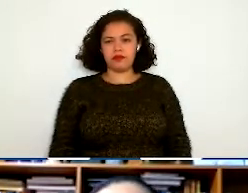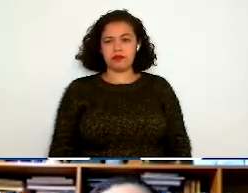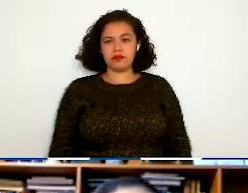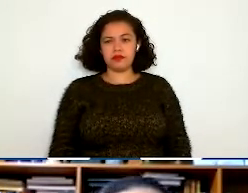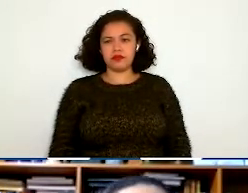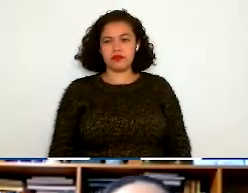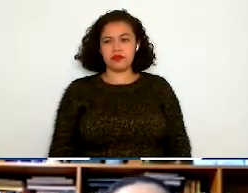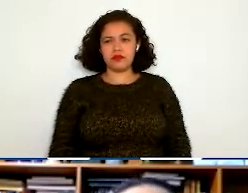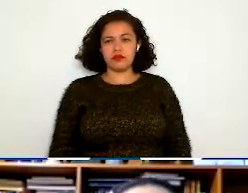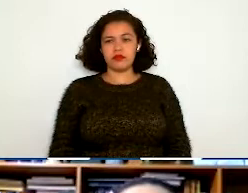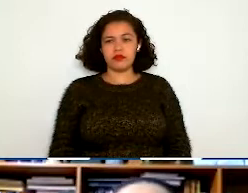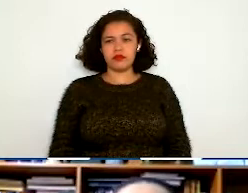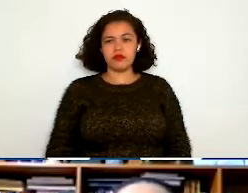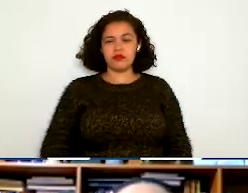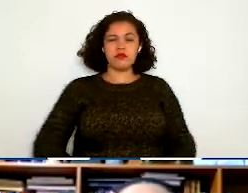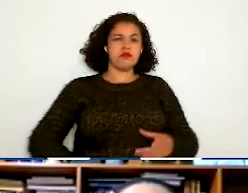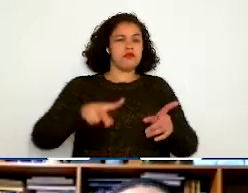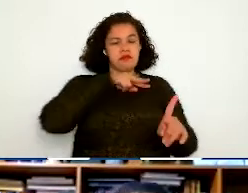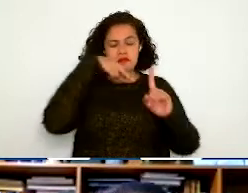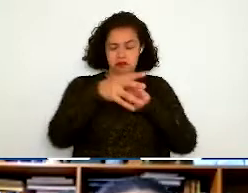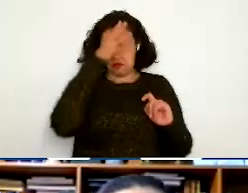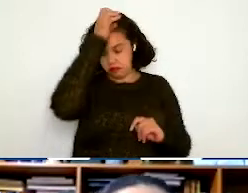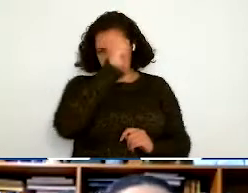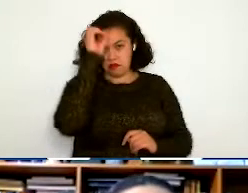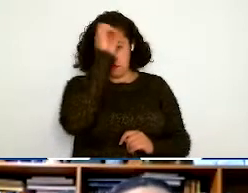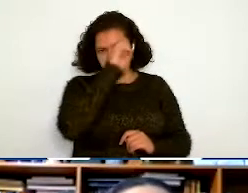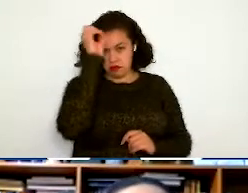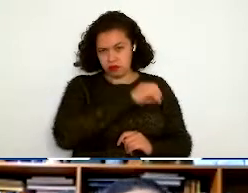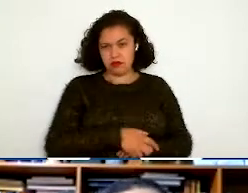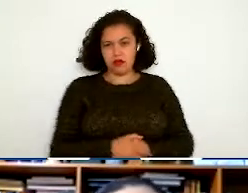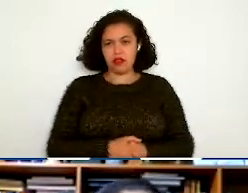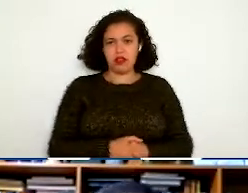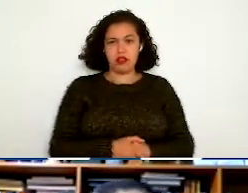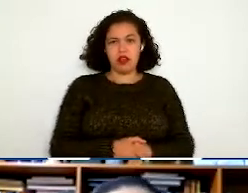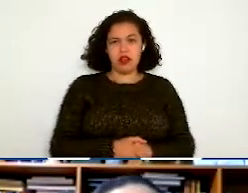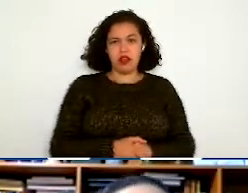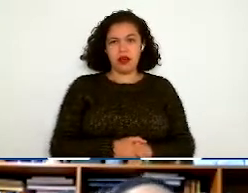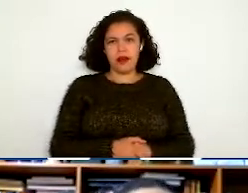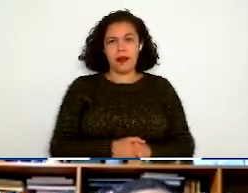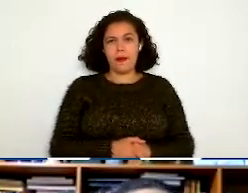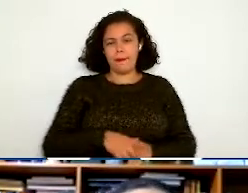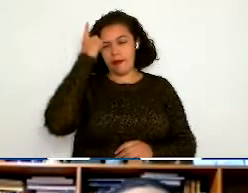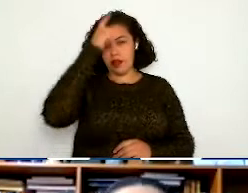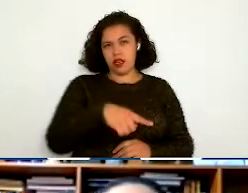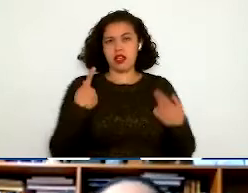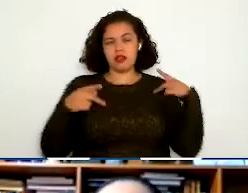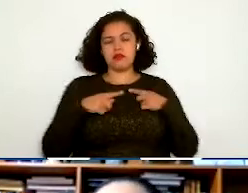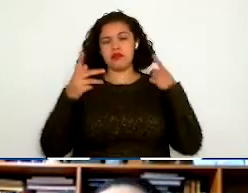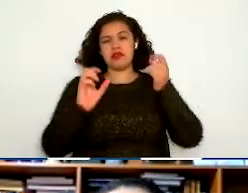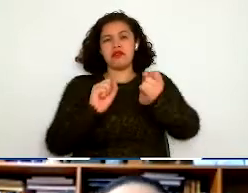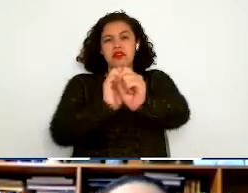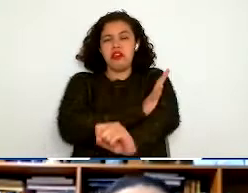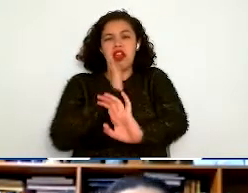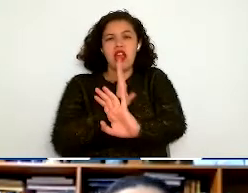estas percepciones, concepciones, opiniones que las personas ya tienen sobre esa satisfacción o no de